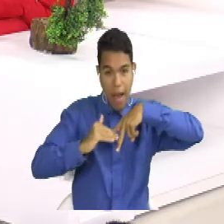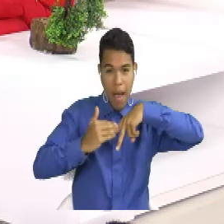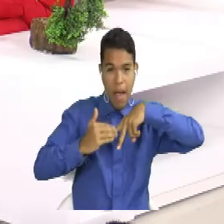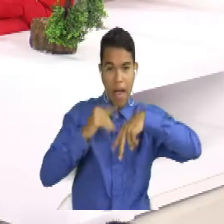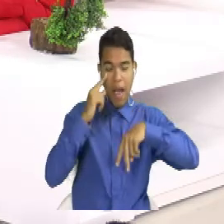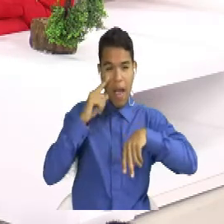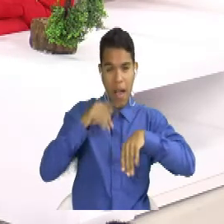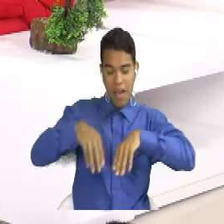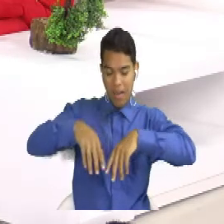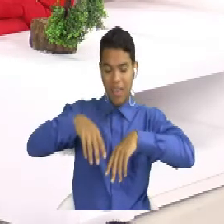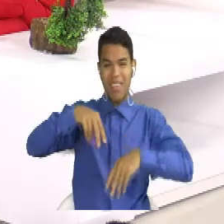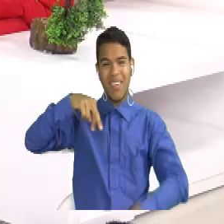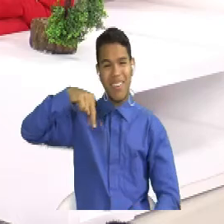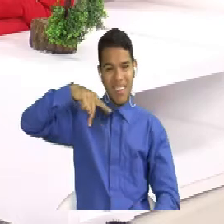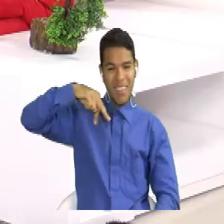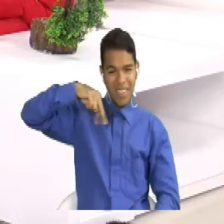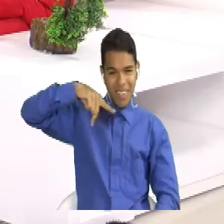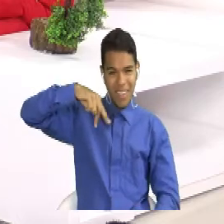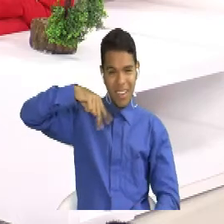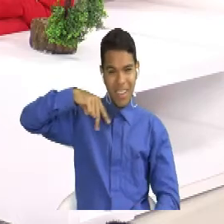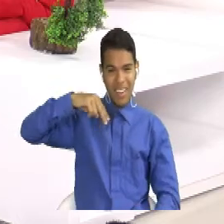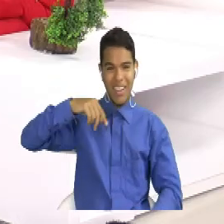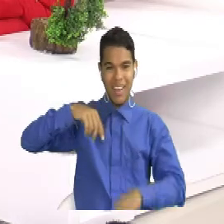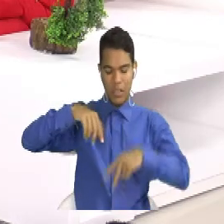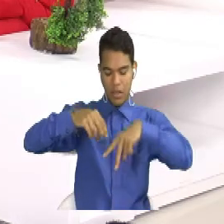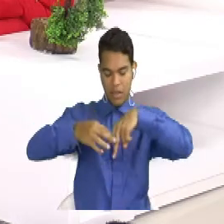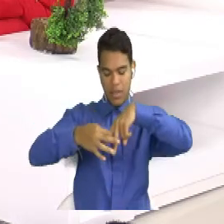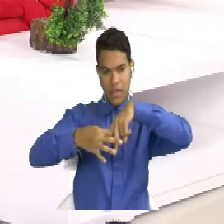fricción, porque eso es lo que produce ese tipo